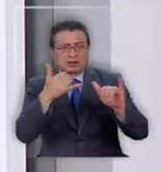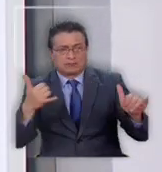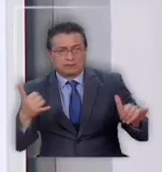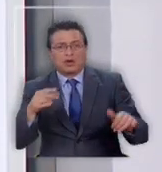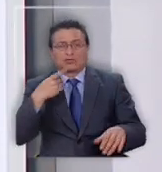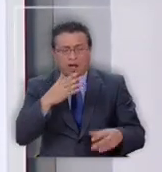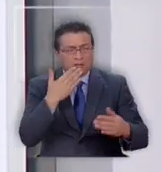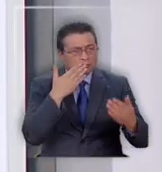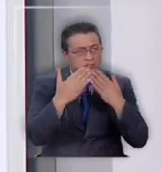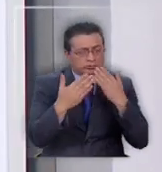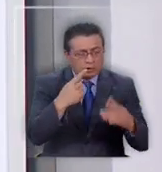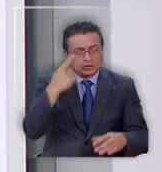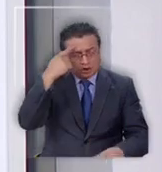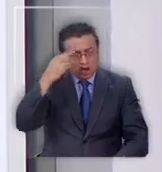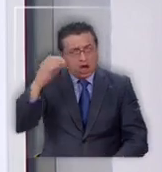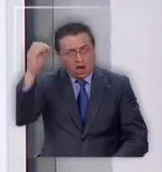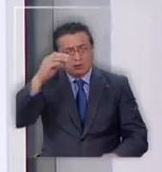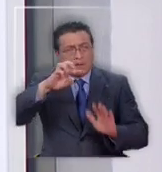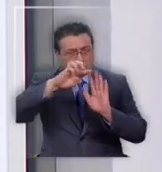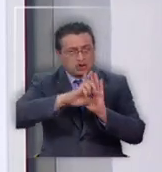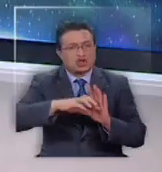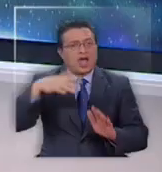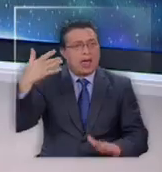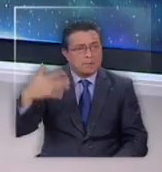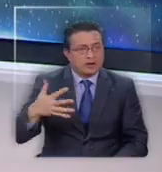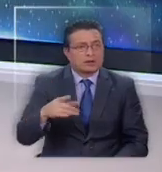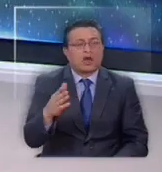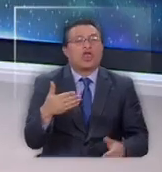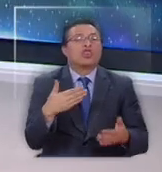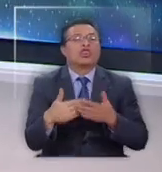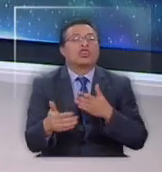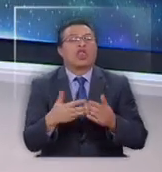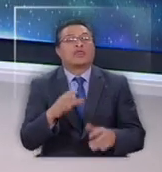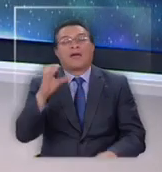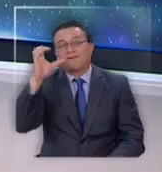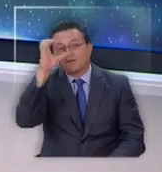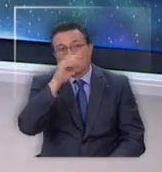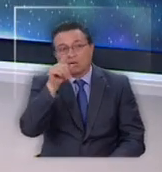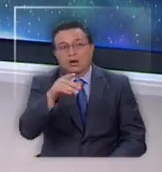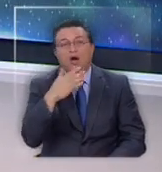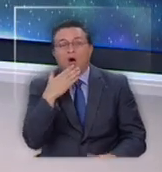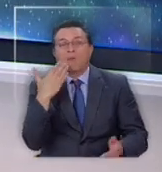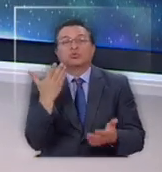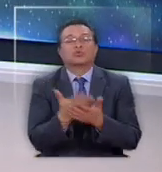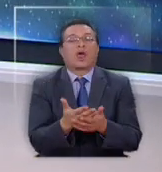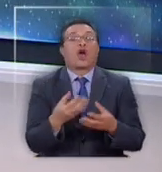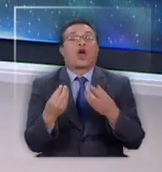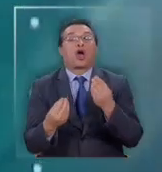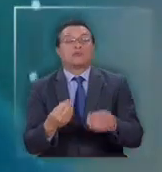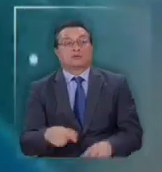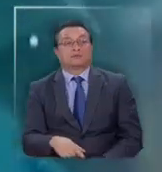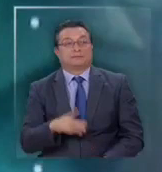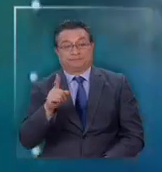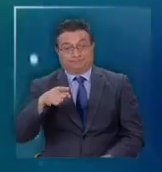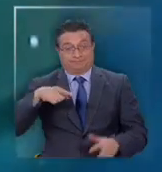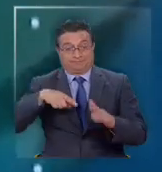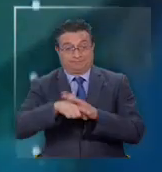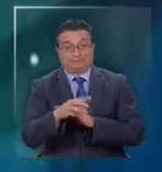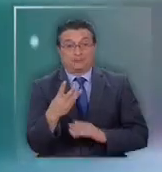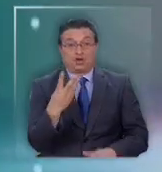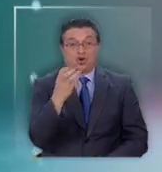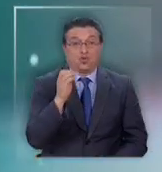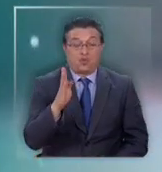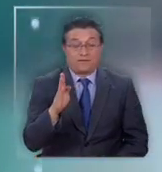humanidades que tienen alguna mirada y tienen algunos proyectos interesantes donde tienen que buscar estos donde pueden postular si tienen que meterse a la página web